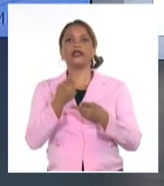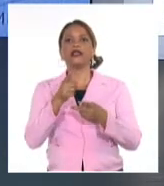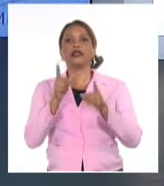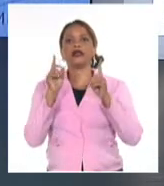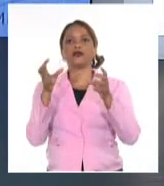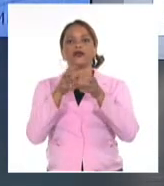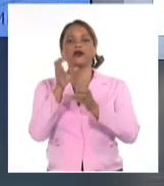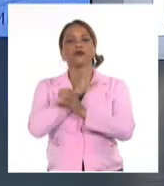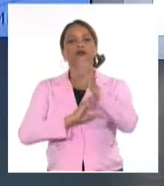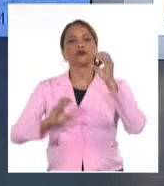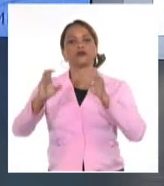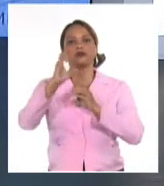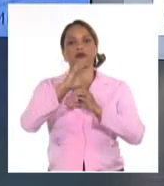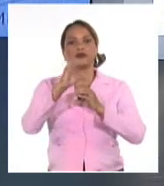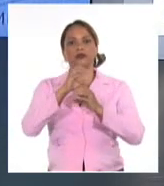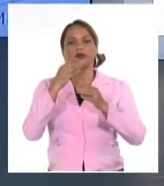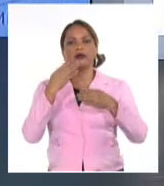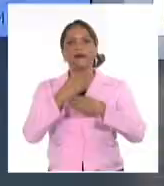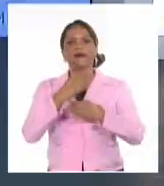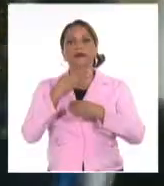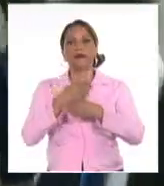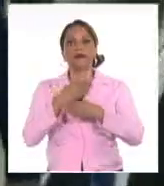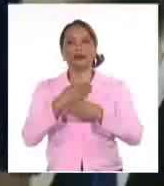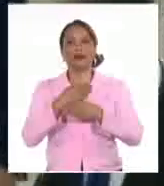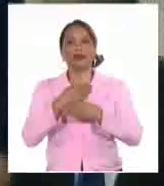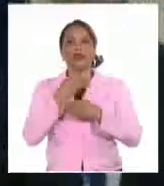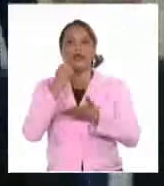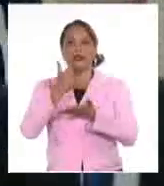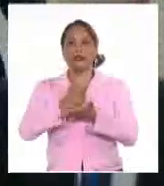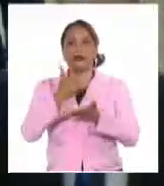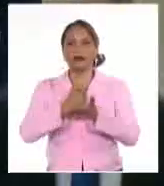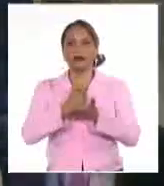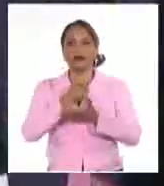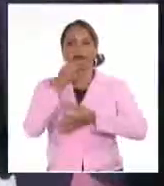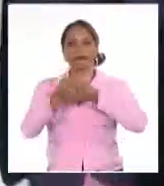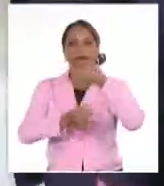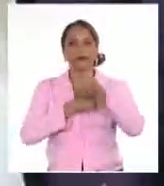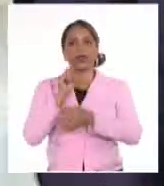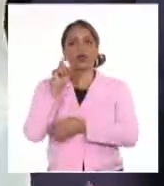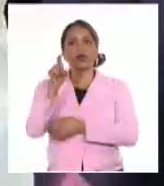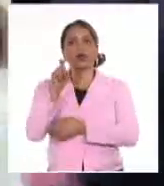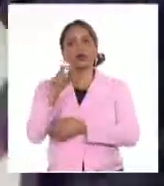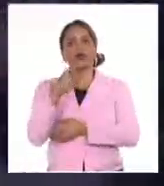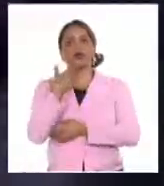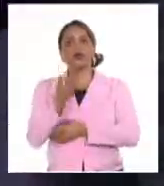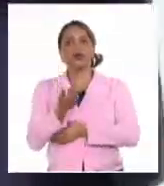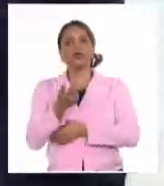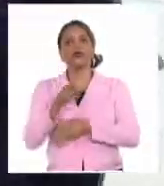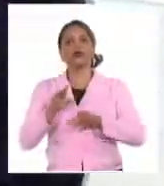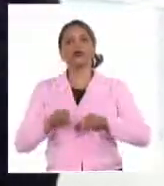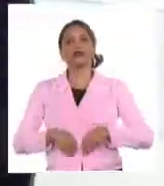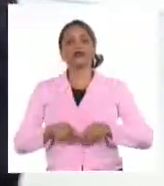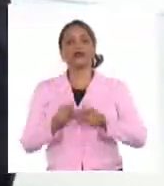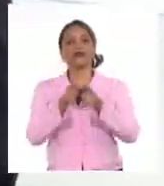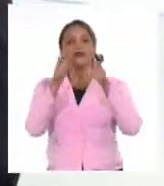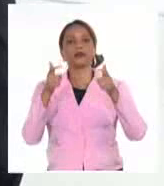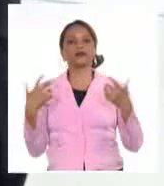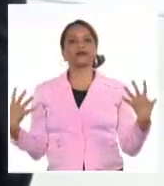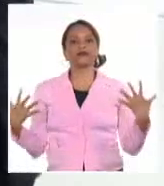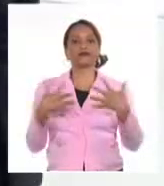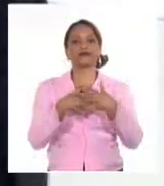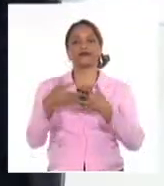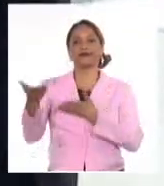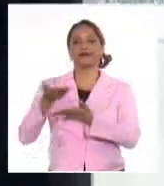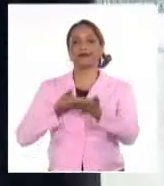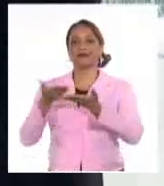cumbre del bloque económico en Río de Janeiro. El gigante sudamericano fue el último en dar su visto bueno a la expansión de la alianza comercial.